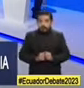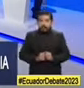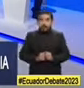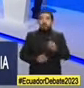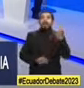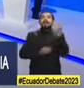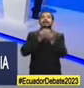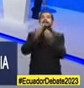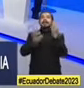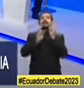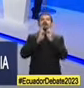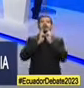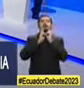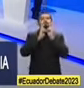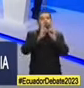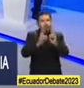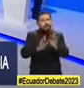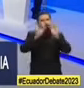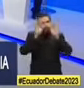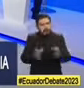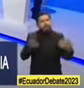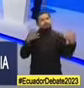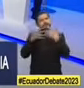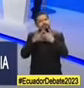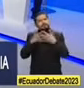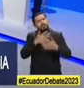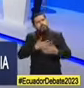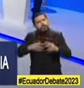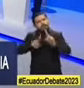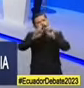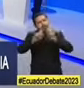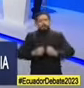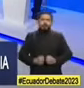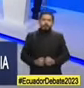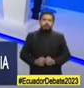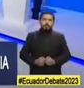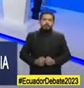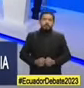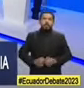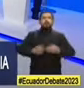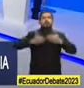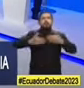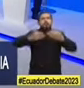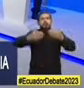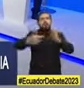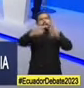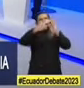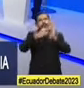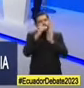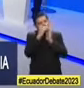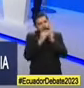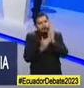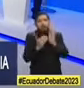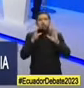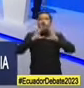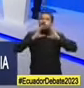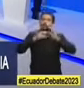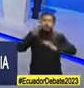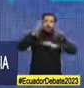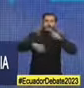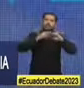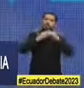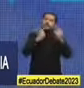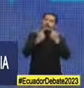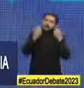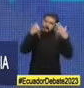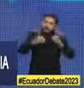elaboren la respuesta relacionada a la pregunta que estamos planteando. Este procedimiento, este reglamento, establecido por el Comité Nacional de